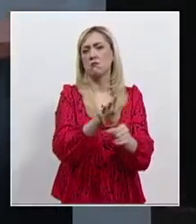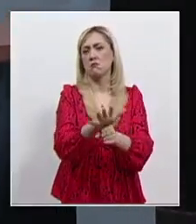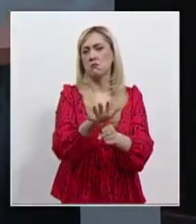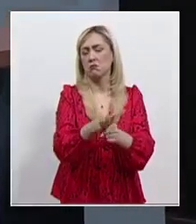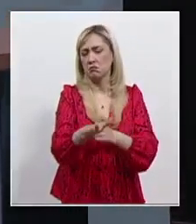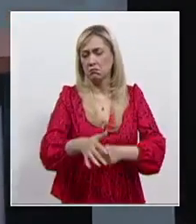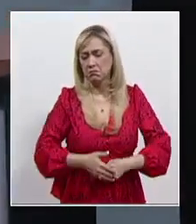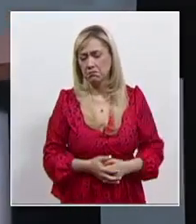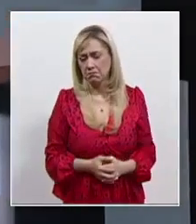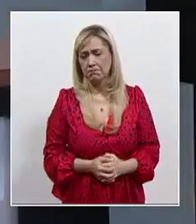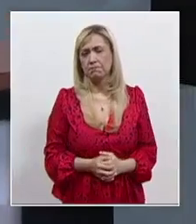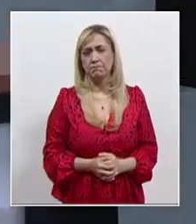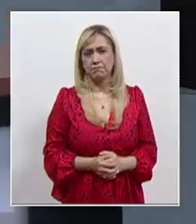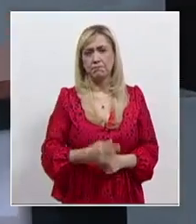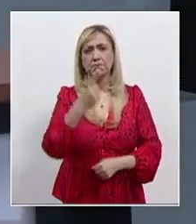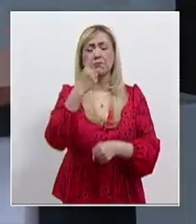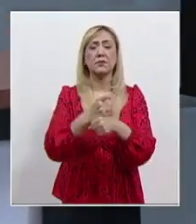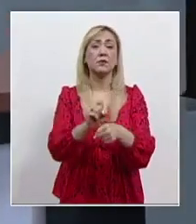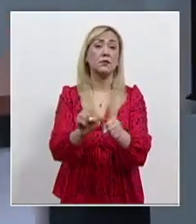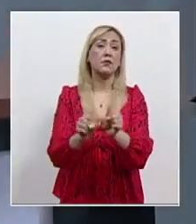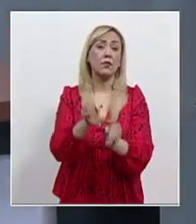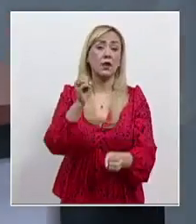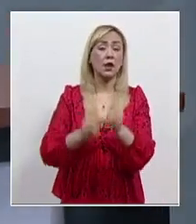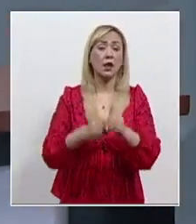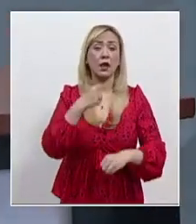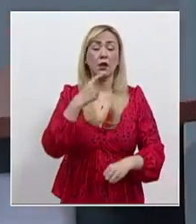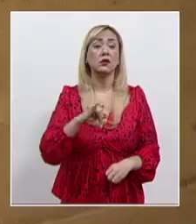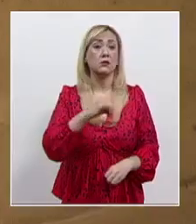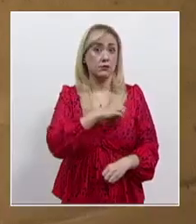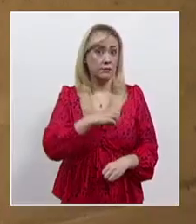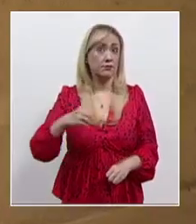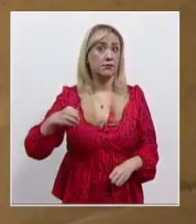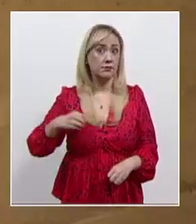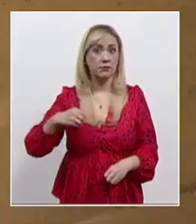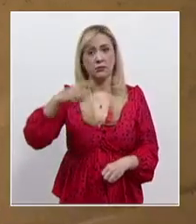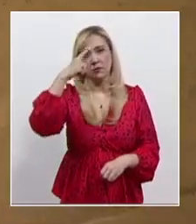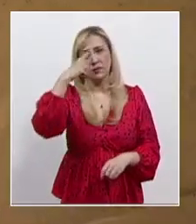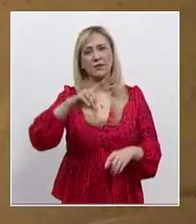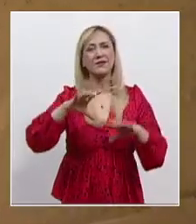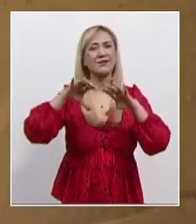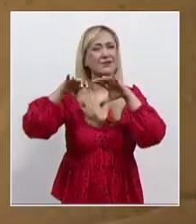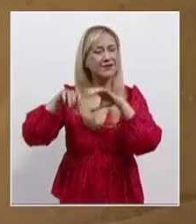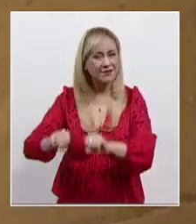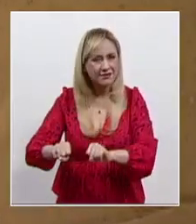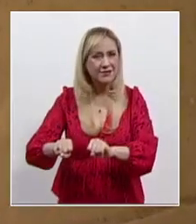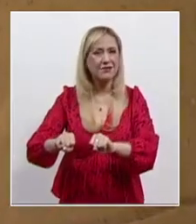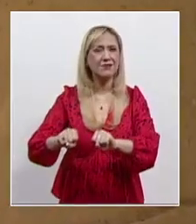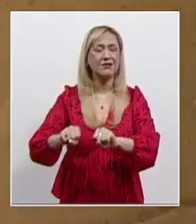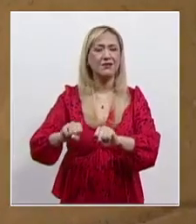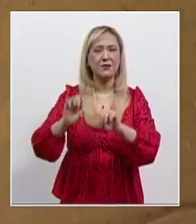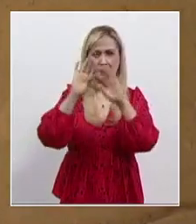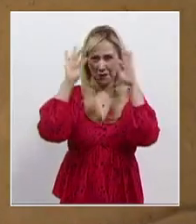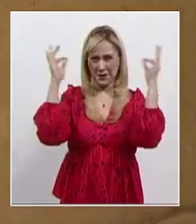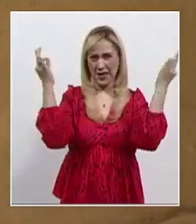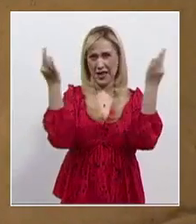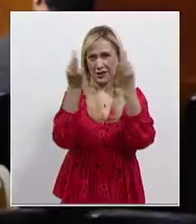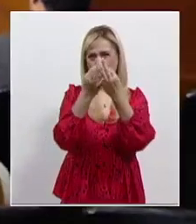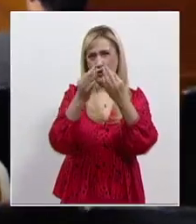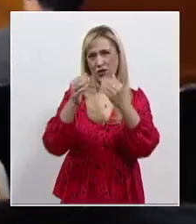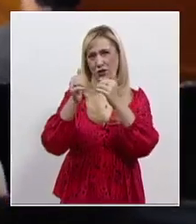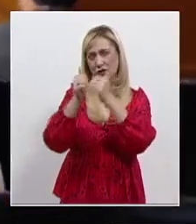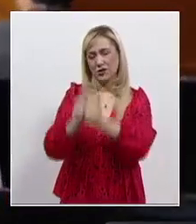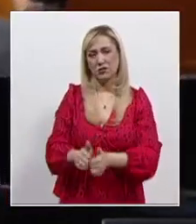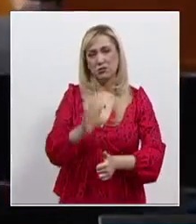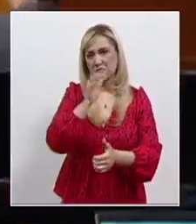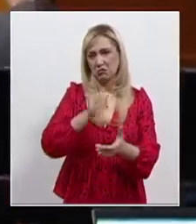Y la primera sala de la Corte estableció como criterio obligatorio que para evitar que una detención administrativa migratoria sea arbitraria,